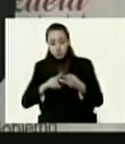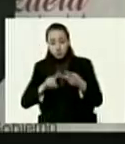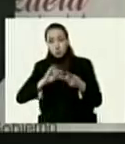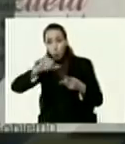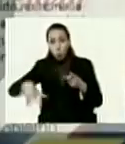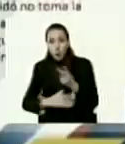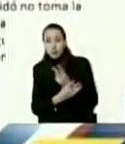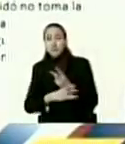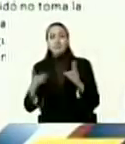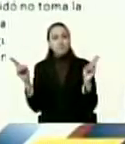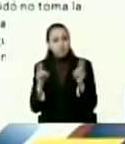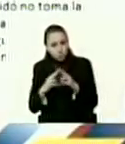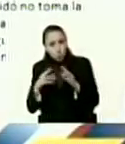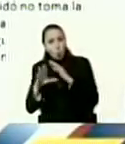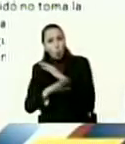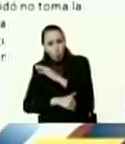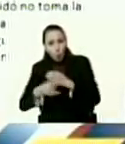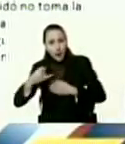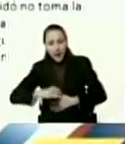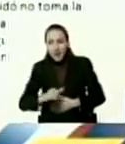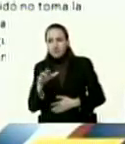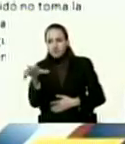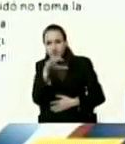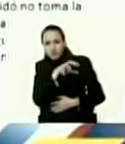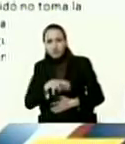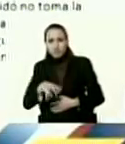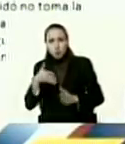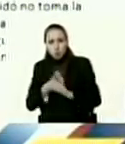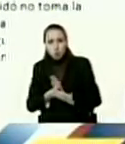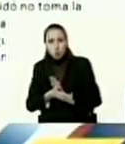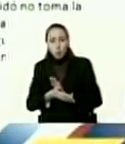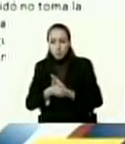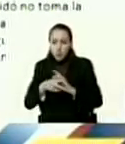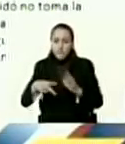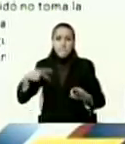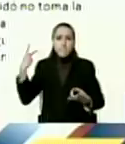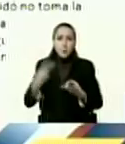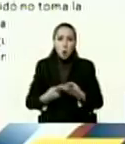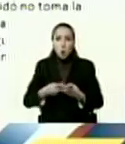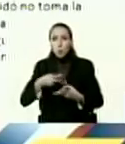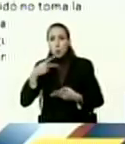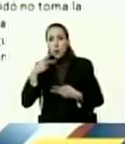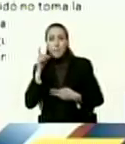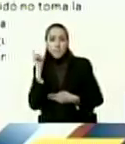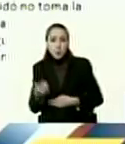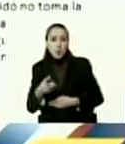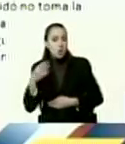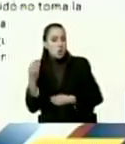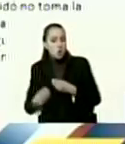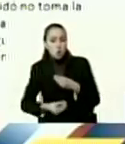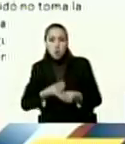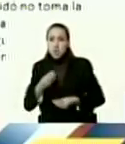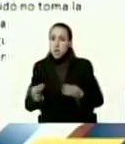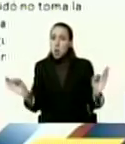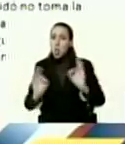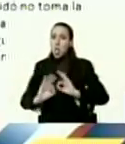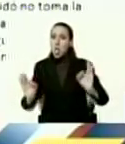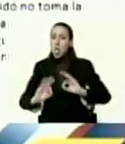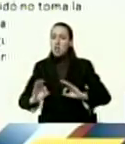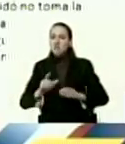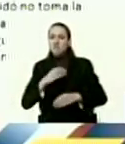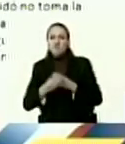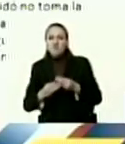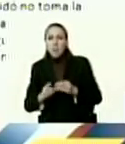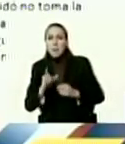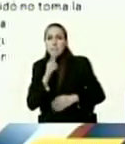la corrupción de los diputados de Voluntad Popular y nada hicieron. ¿Qué podía terminar mal?